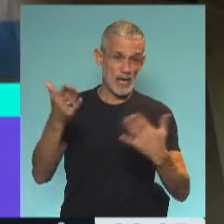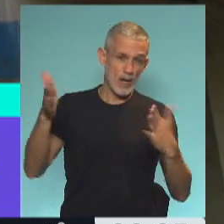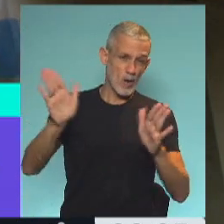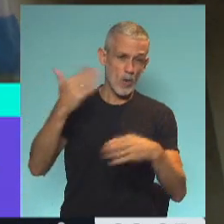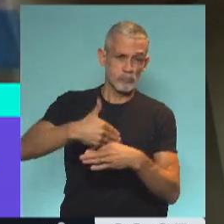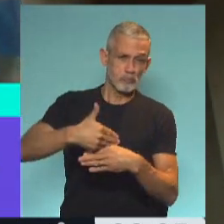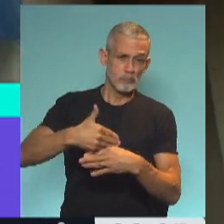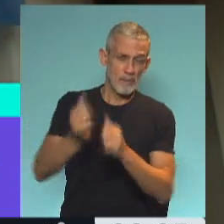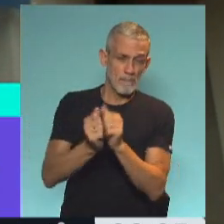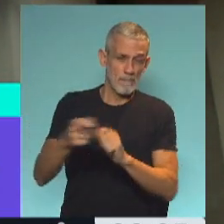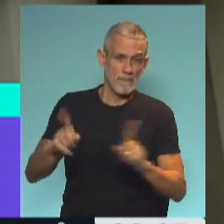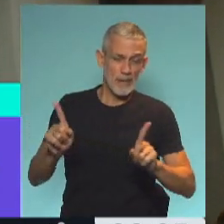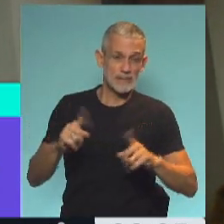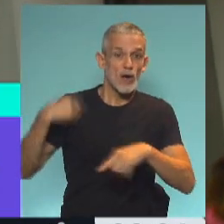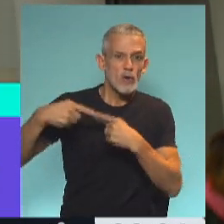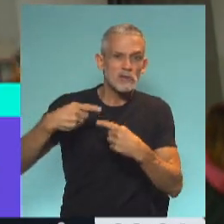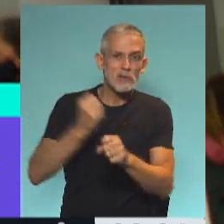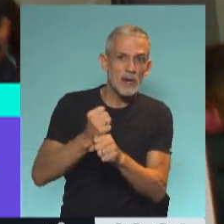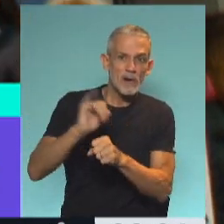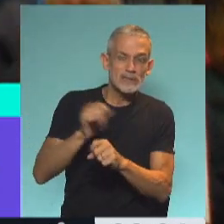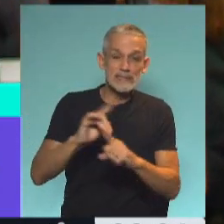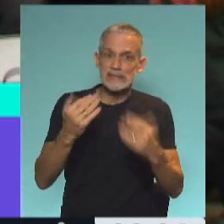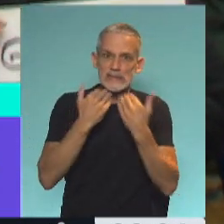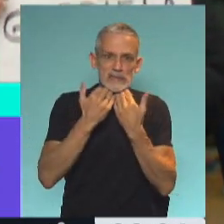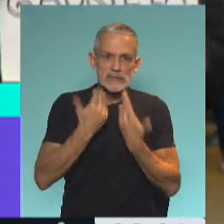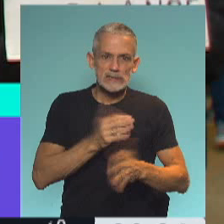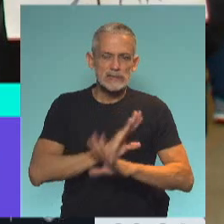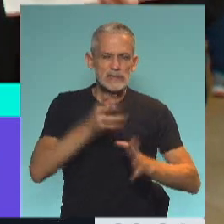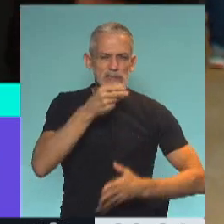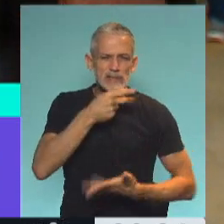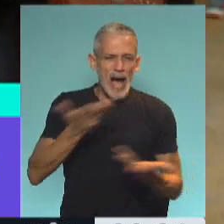y no sabemos nada de la continuidad laboral ni nada. Es más,